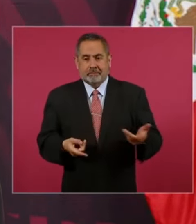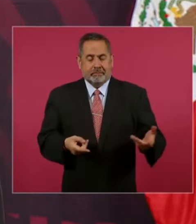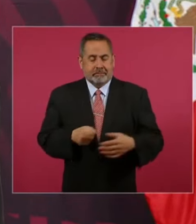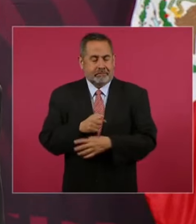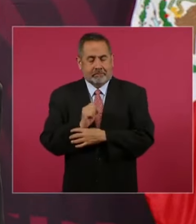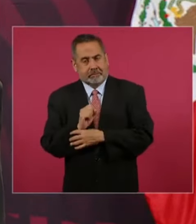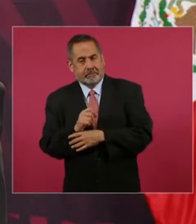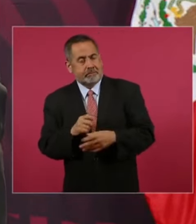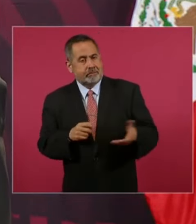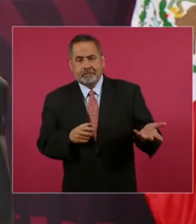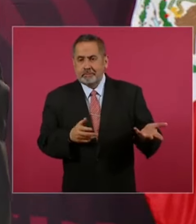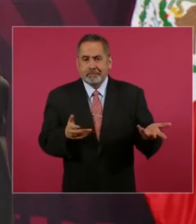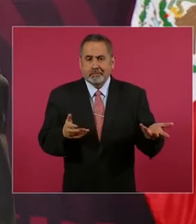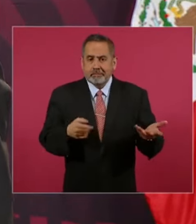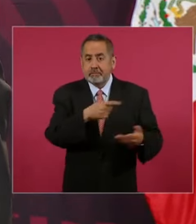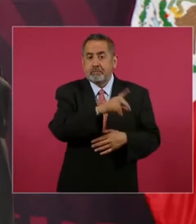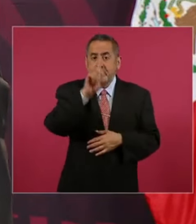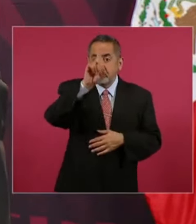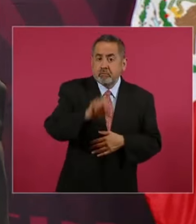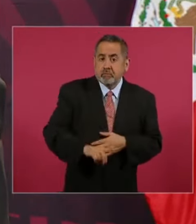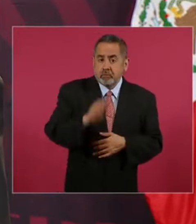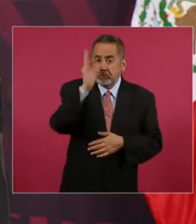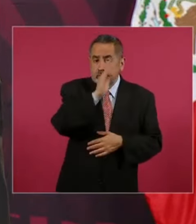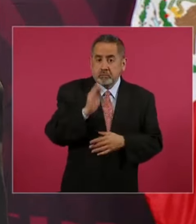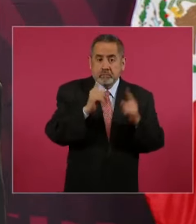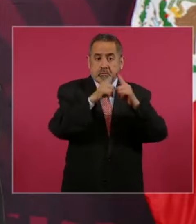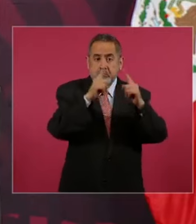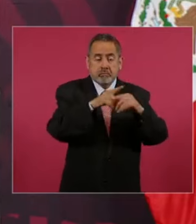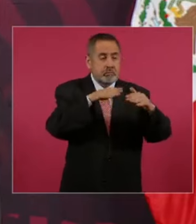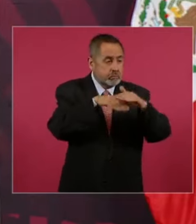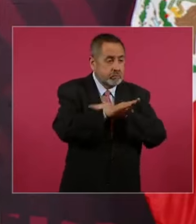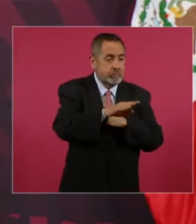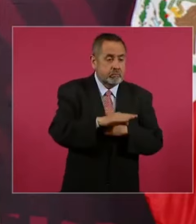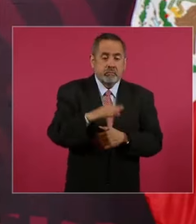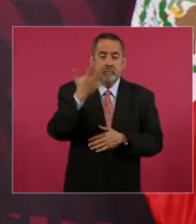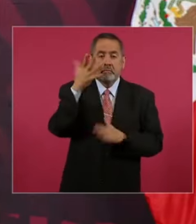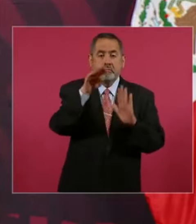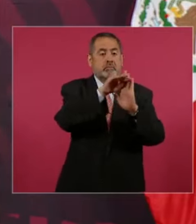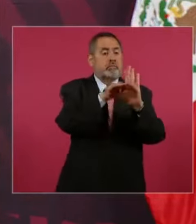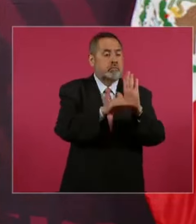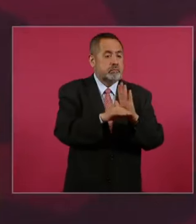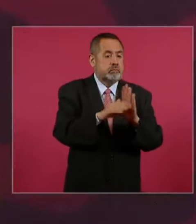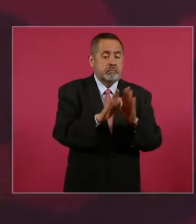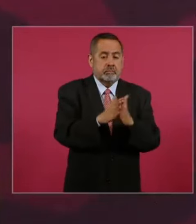No dejan de ir a misa los domingos y olvidan los mandamientos.